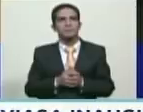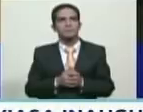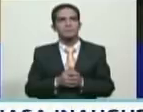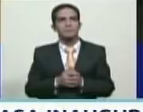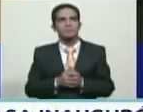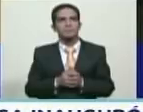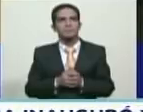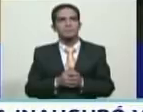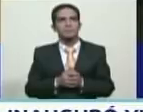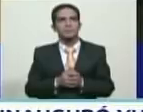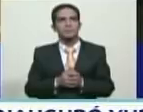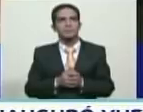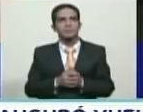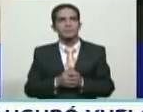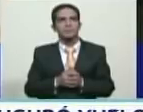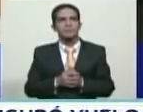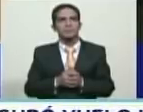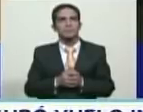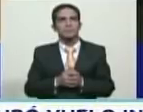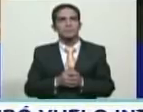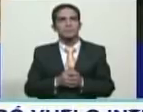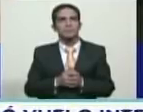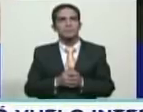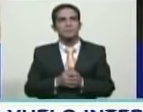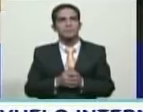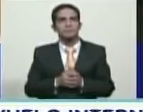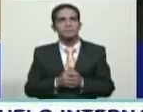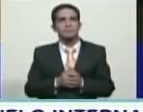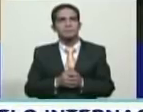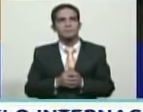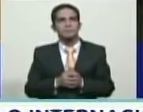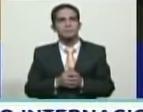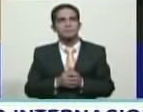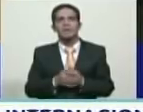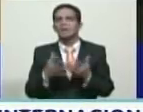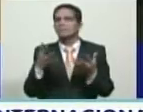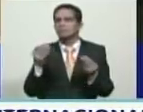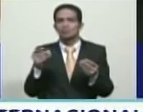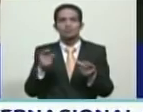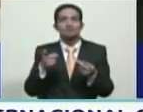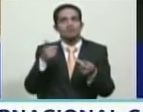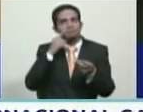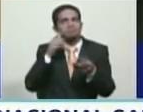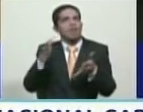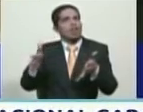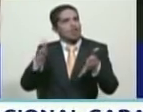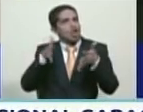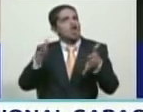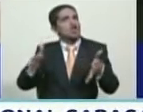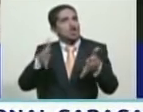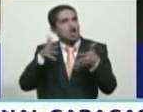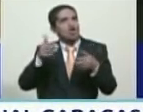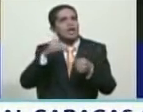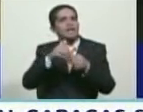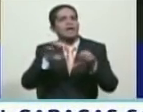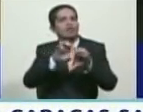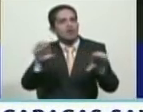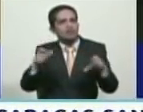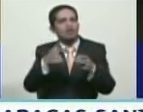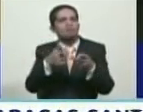many successes in the social field, in medicine, in education, health generally, in